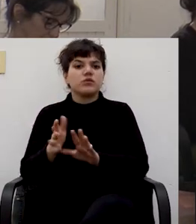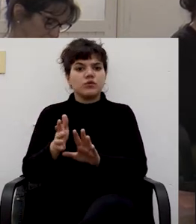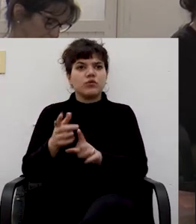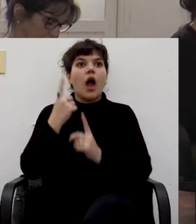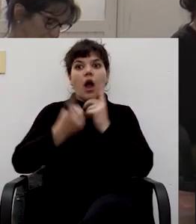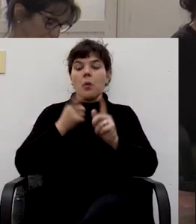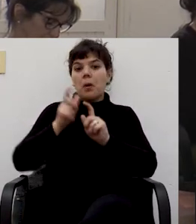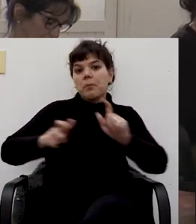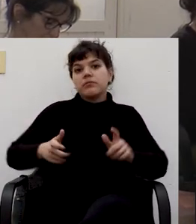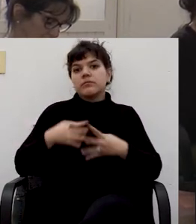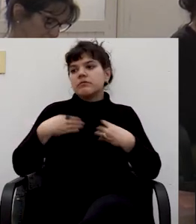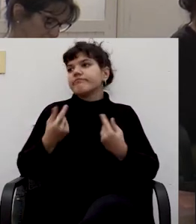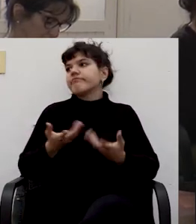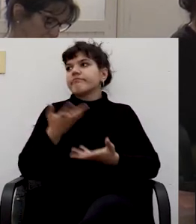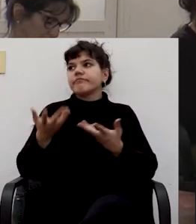se sentirá